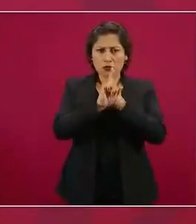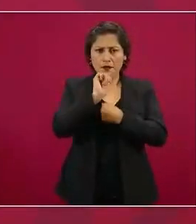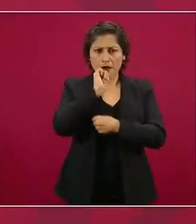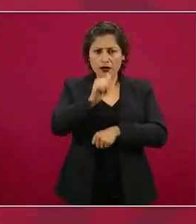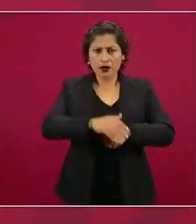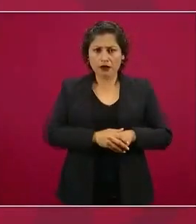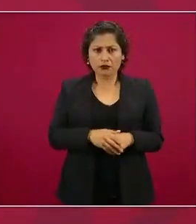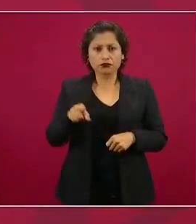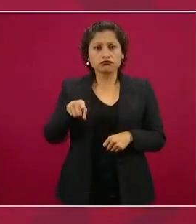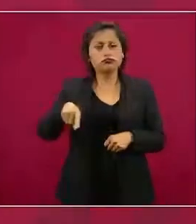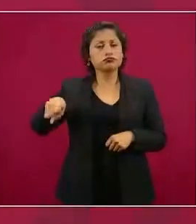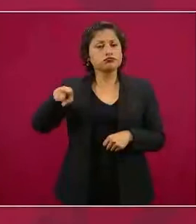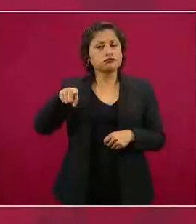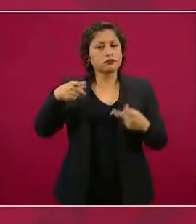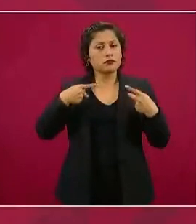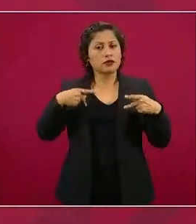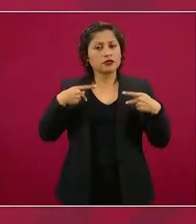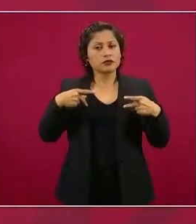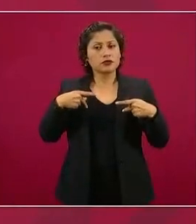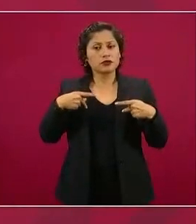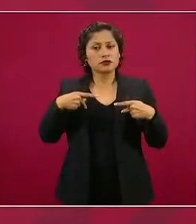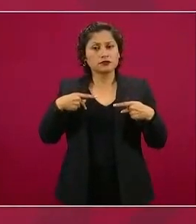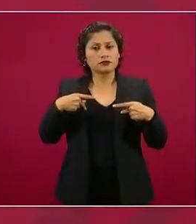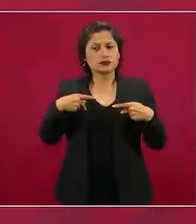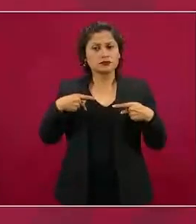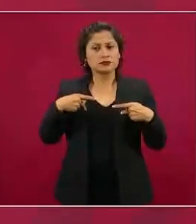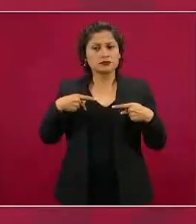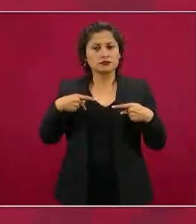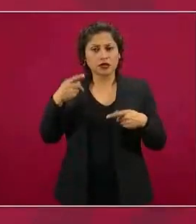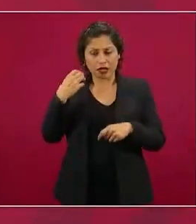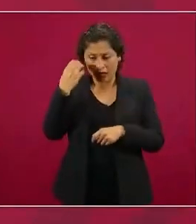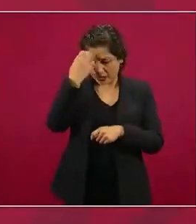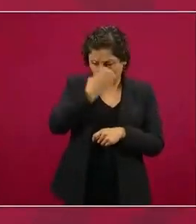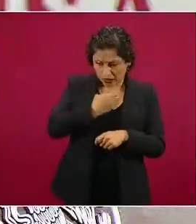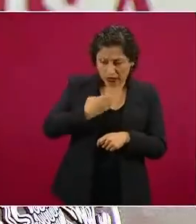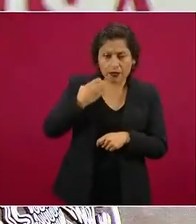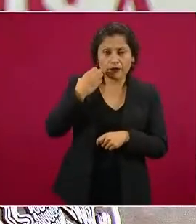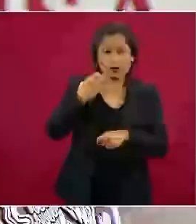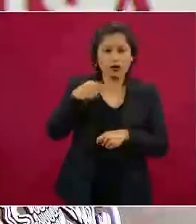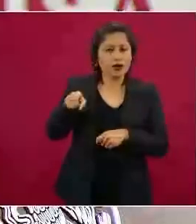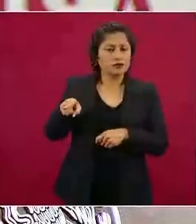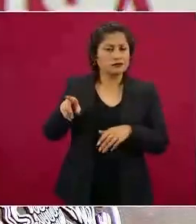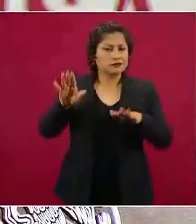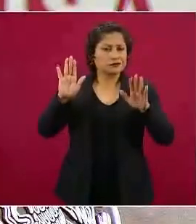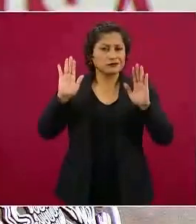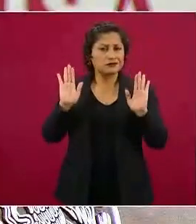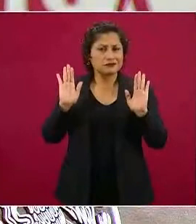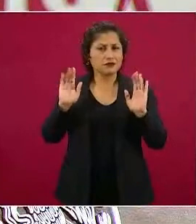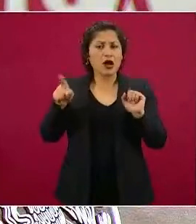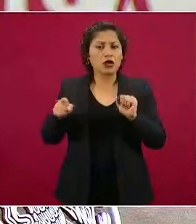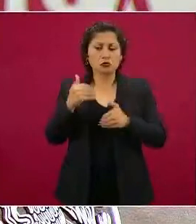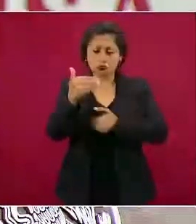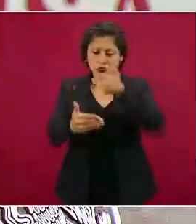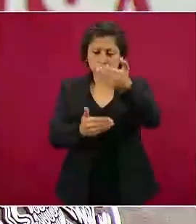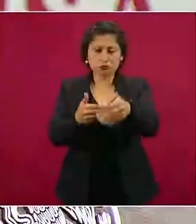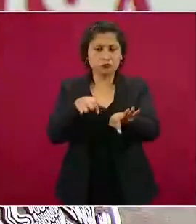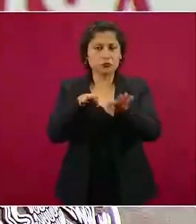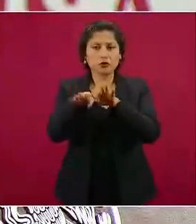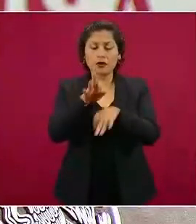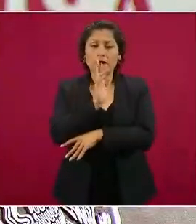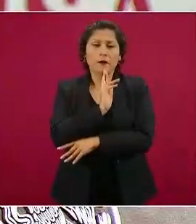ellos van a tener más posibilidades de desempeño, de trabajo.